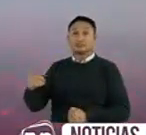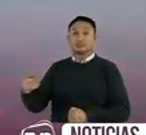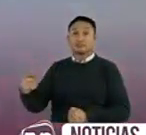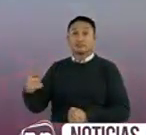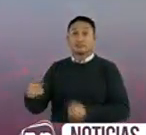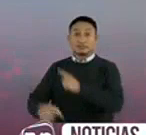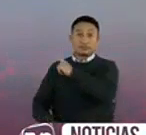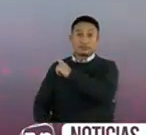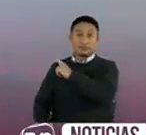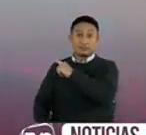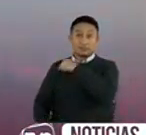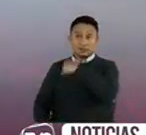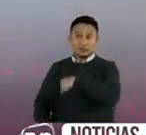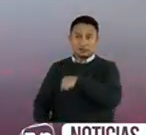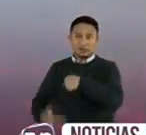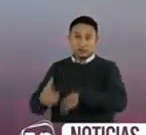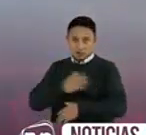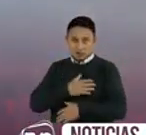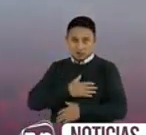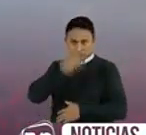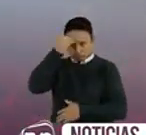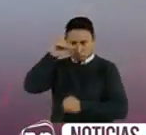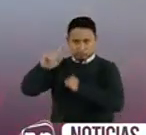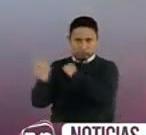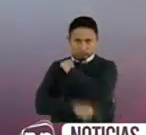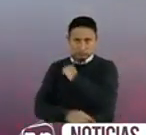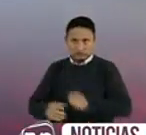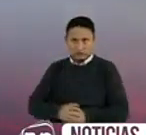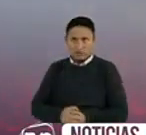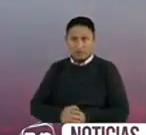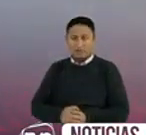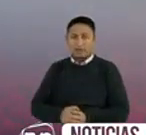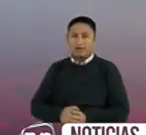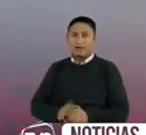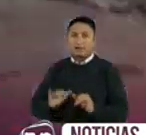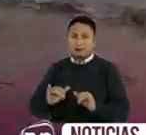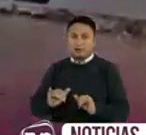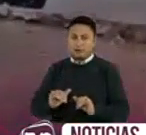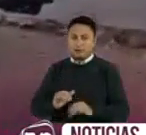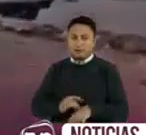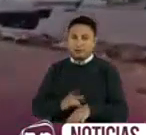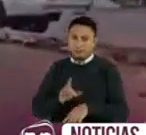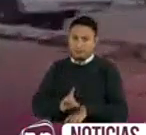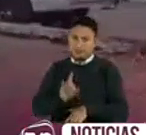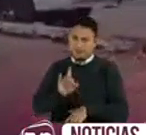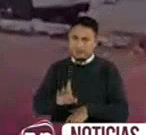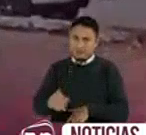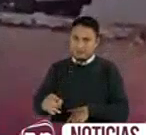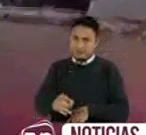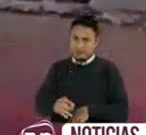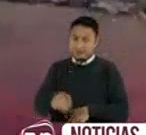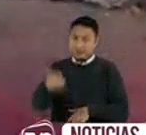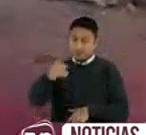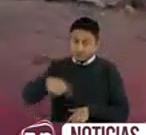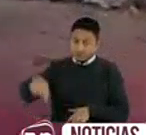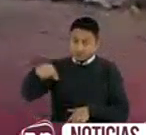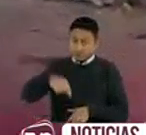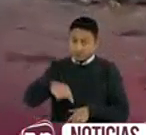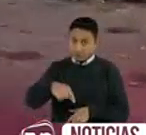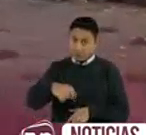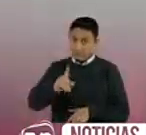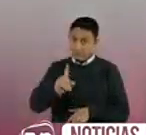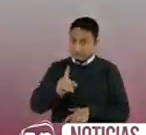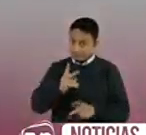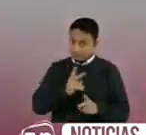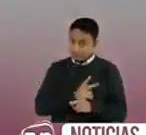sector cuencano de tomar justicia por sus propias manos, pero prefirieron por ahora perdonarle la vida, pero advertirle que no habrá segunda